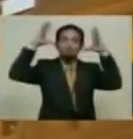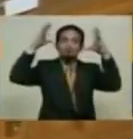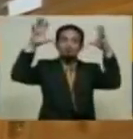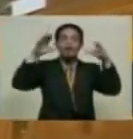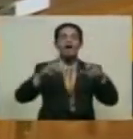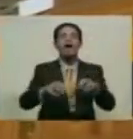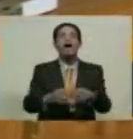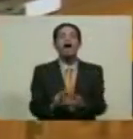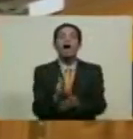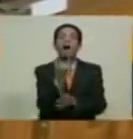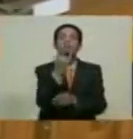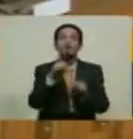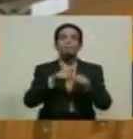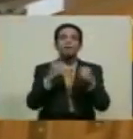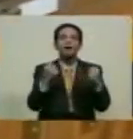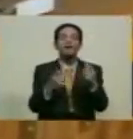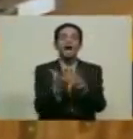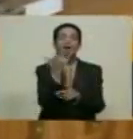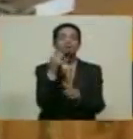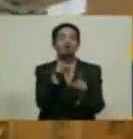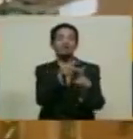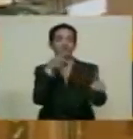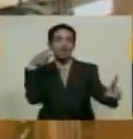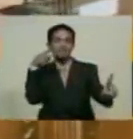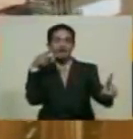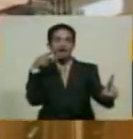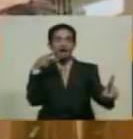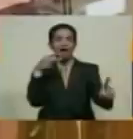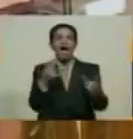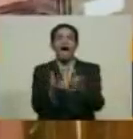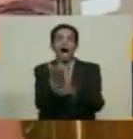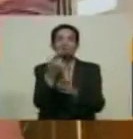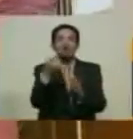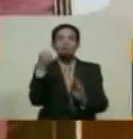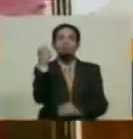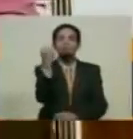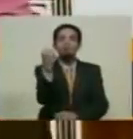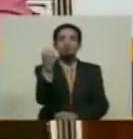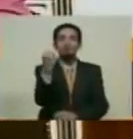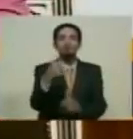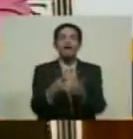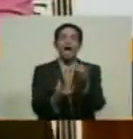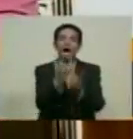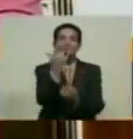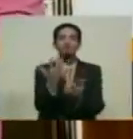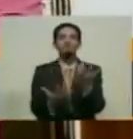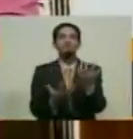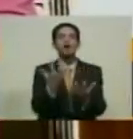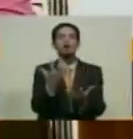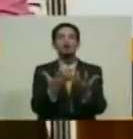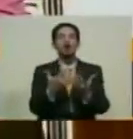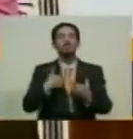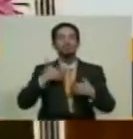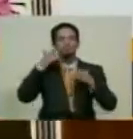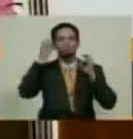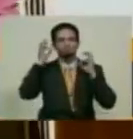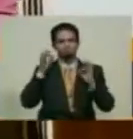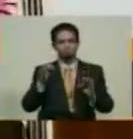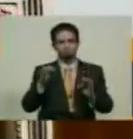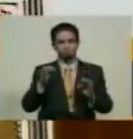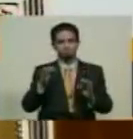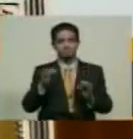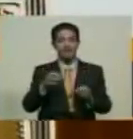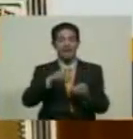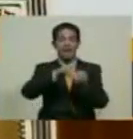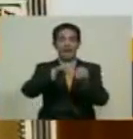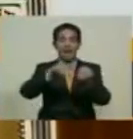pan, el árbol flecha, el árbol puño, el árbol fuego. Yo estoy segura que cuando la